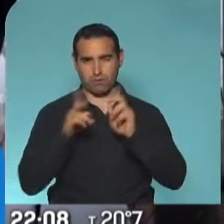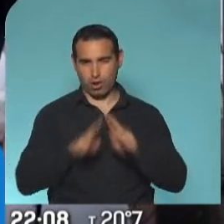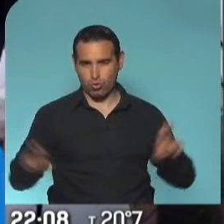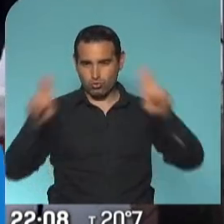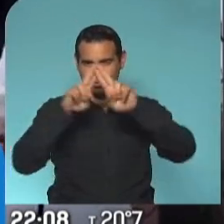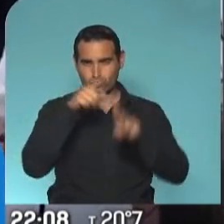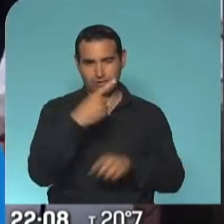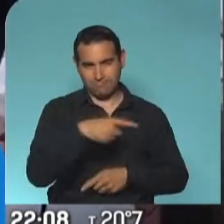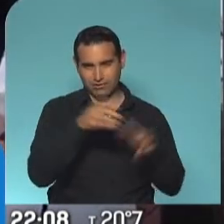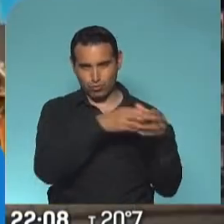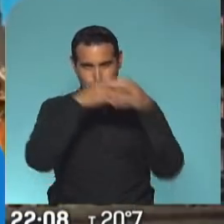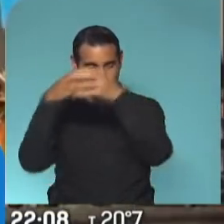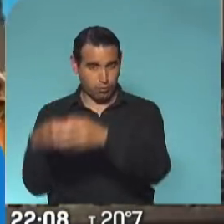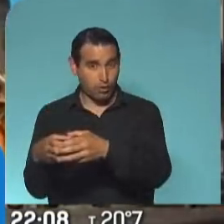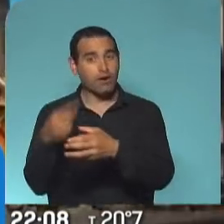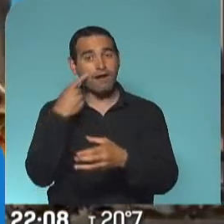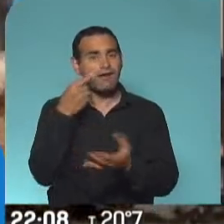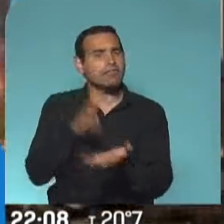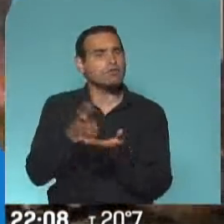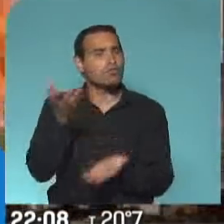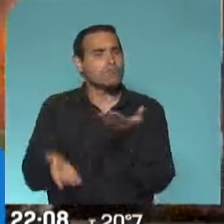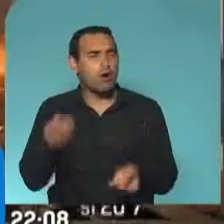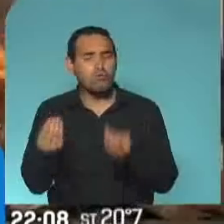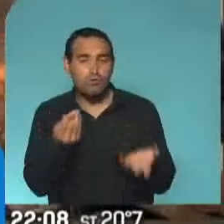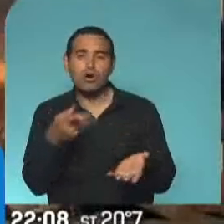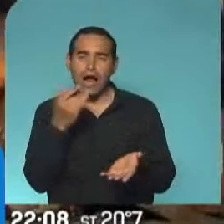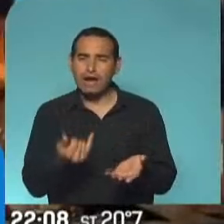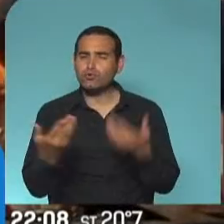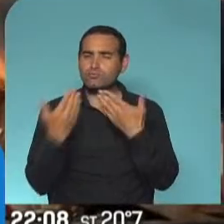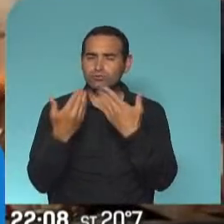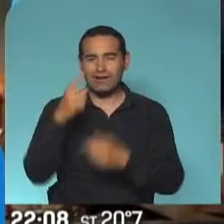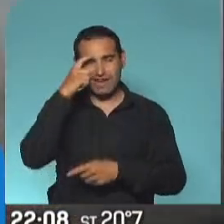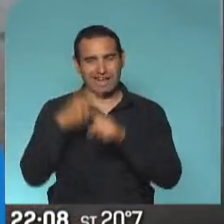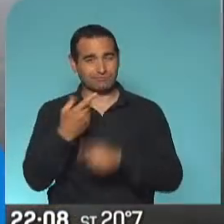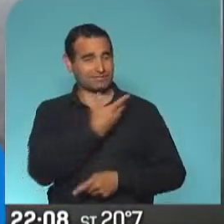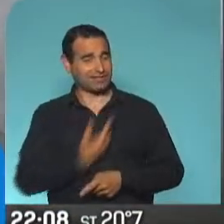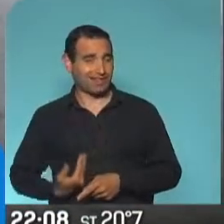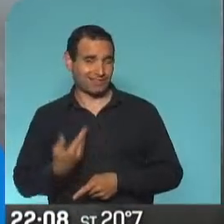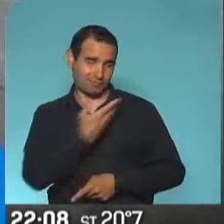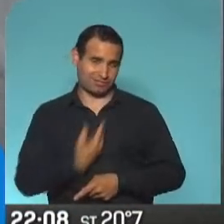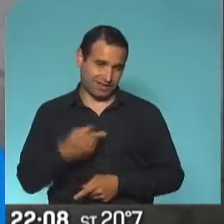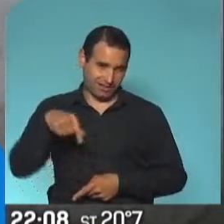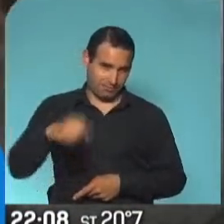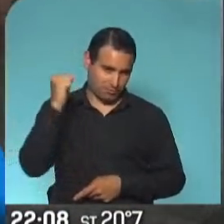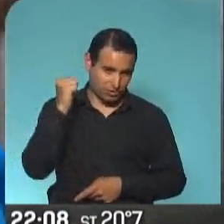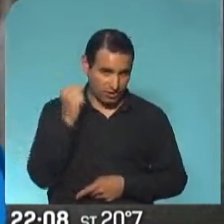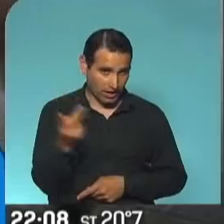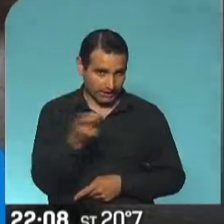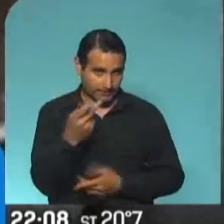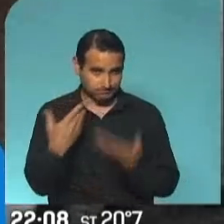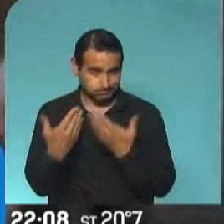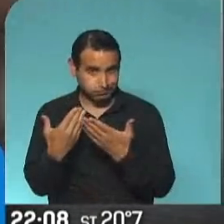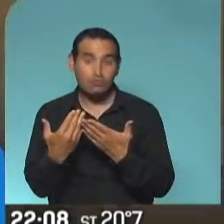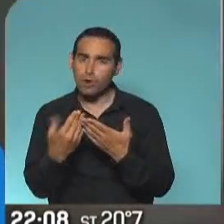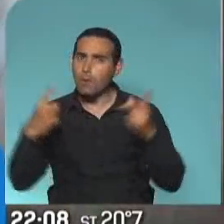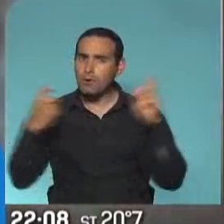Naciones Unidas para los Derechos Humanos, luego de una conversación entre la expresidenta y el actual mandatario. La profundidad de la crisis